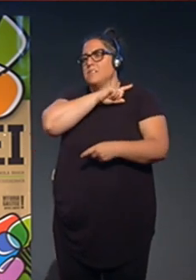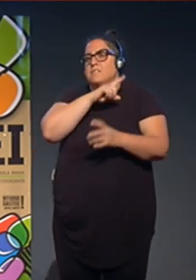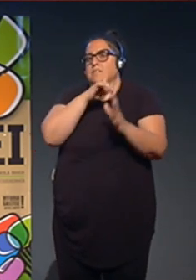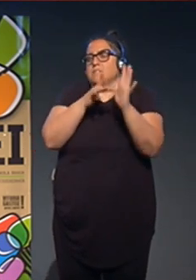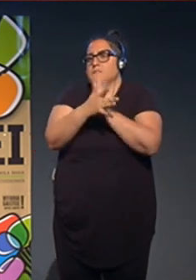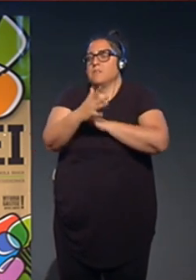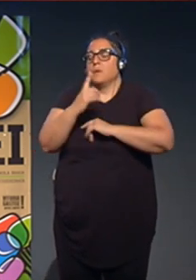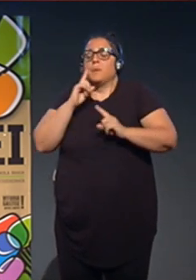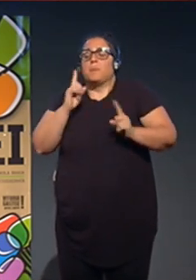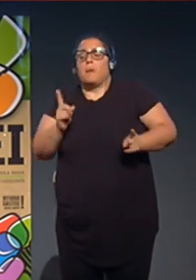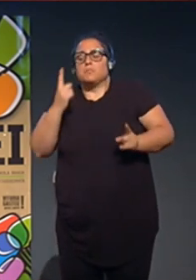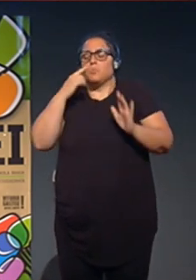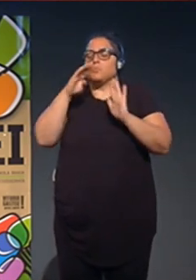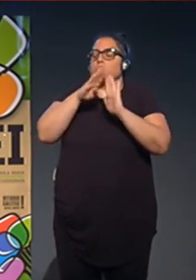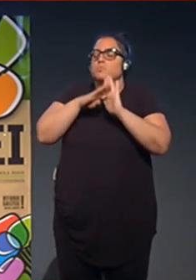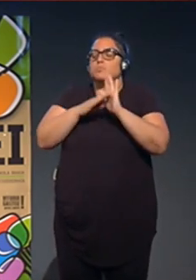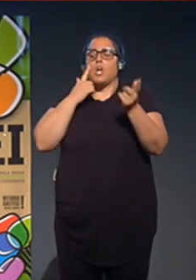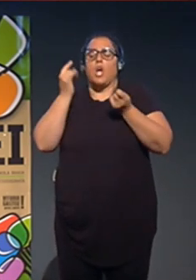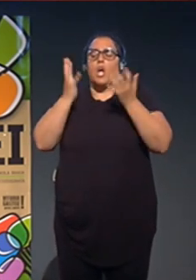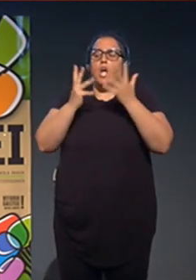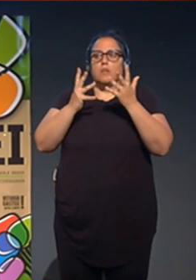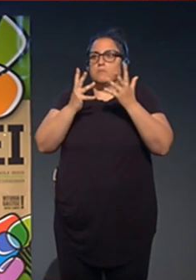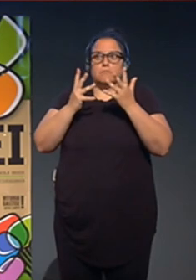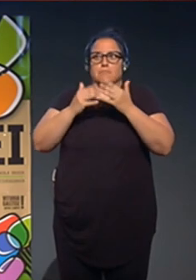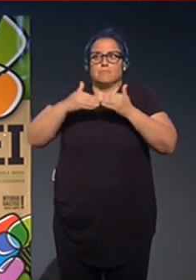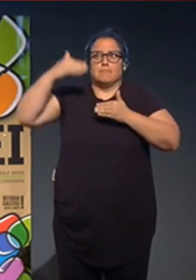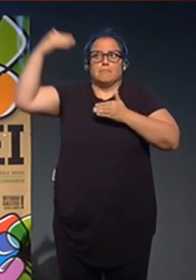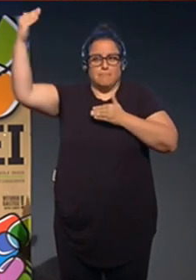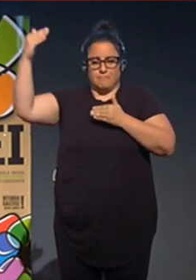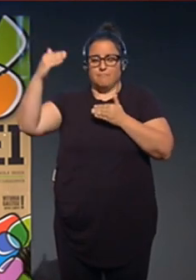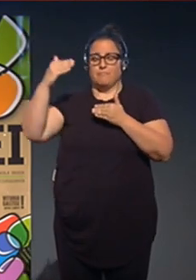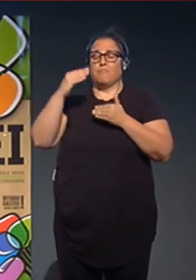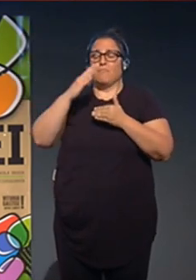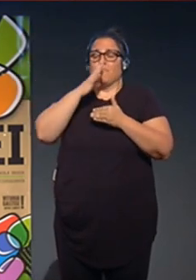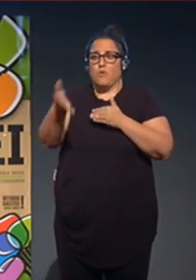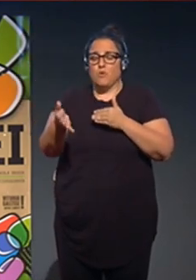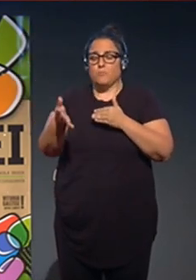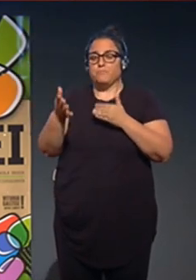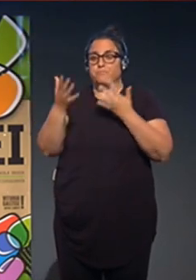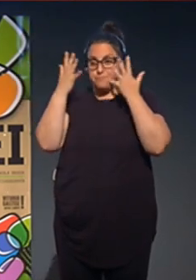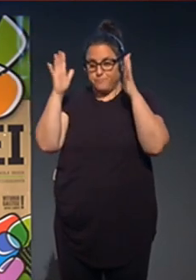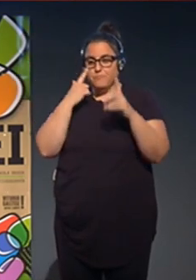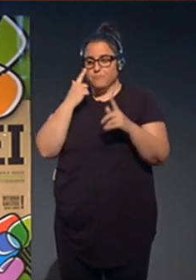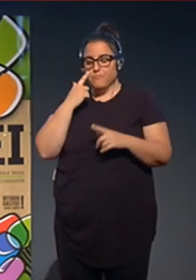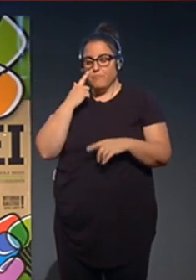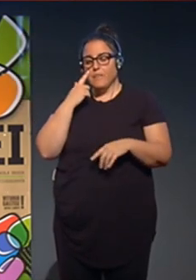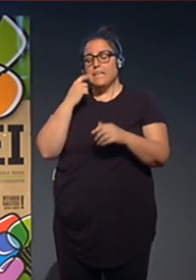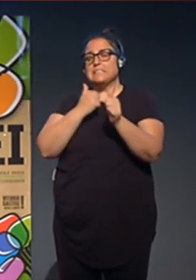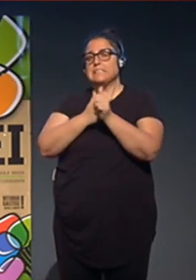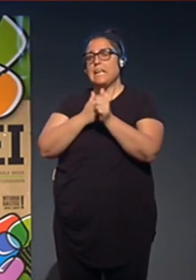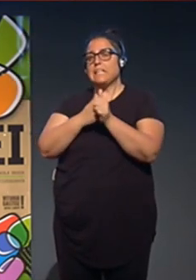todas las previsiones que había hace pocos años fijaros Hasta qué punto que el secretario general de Naciones